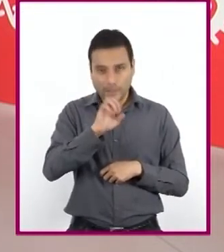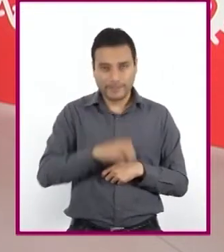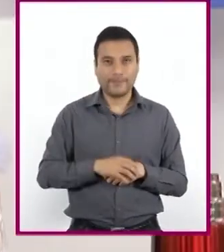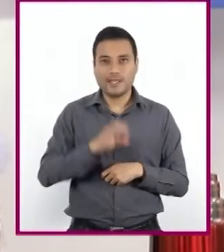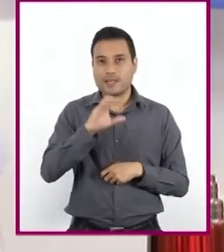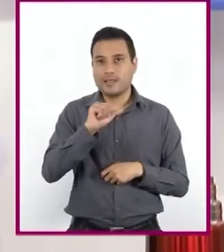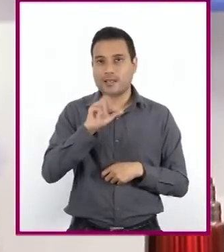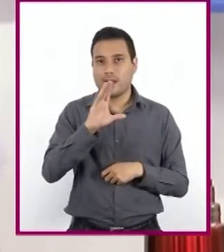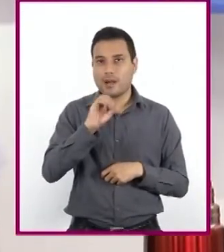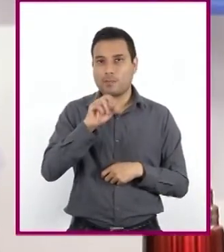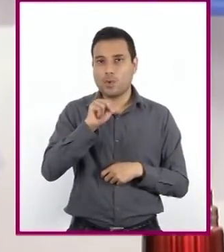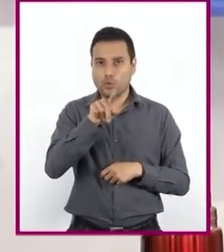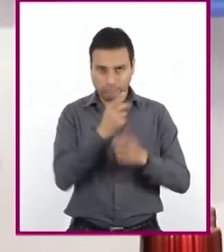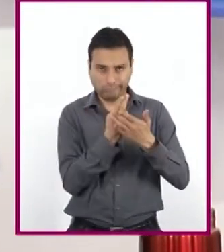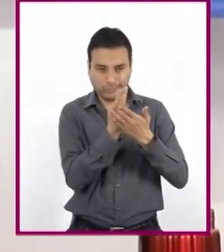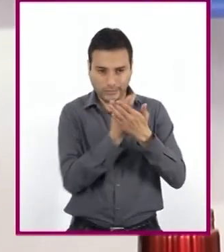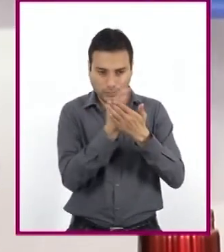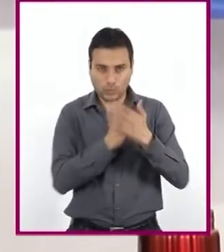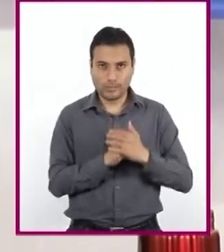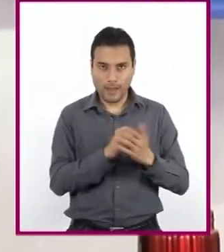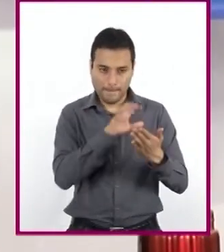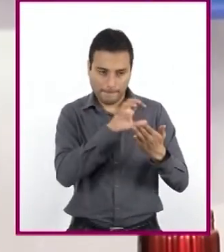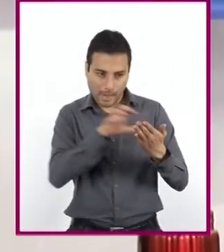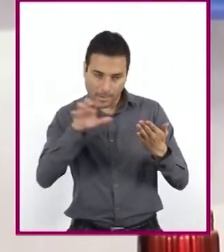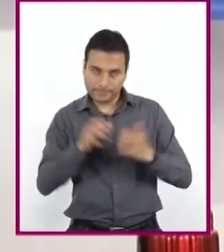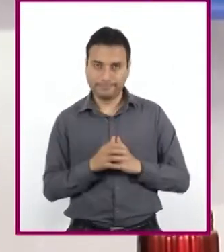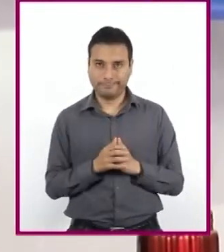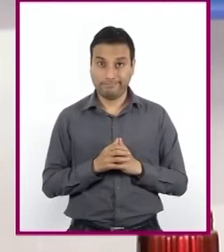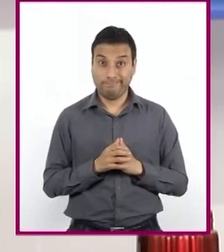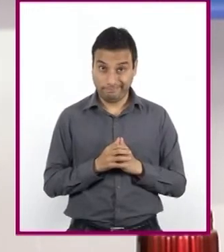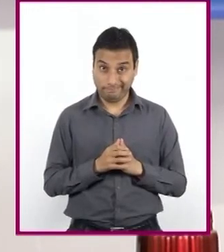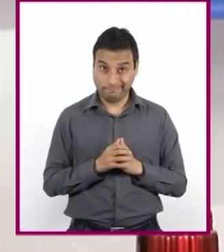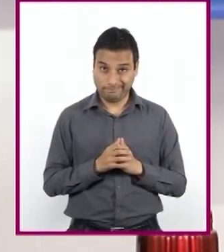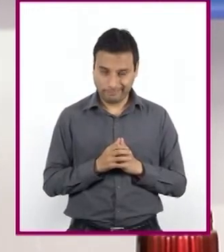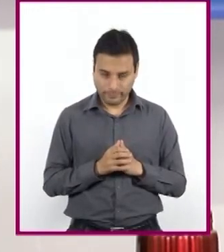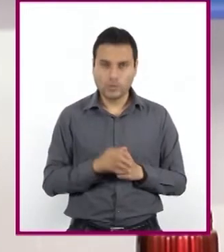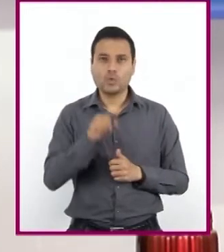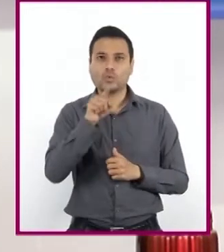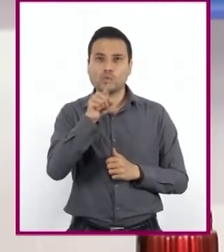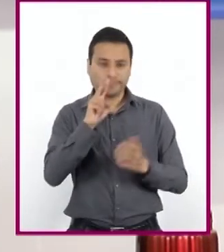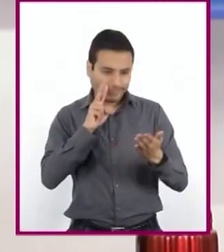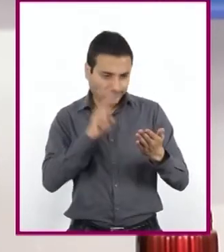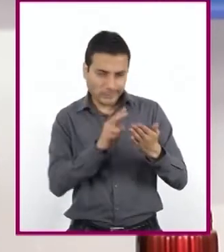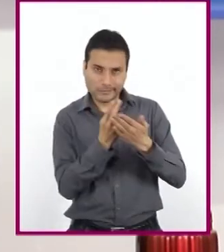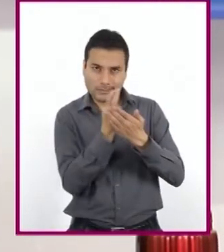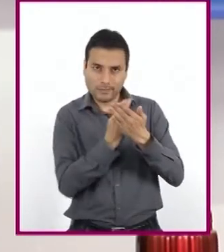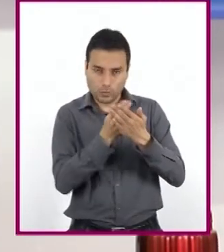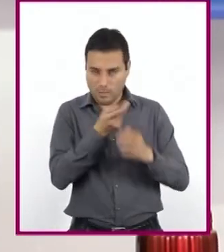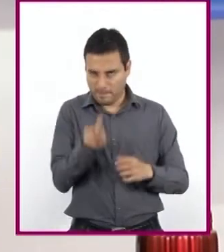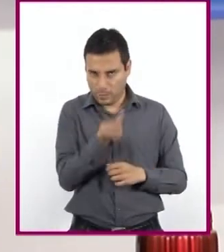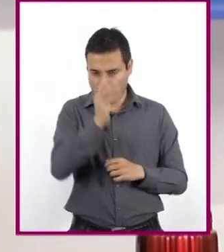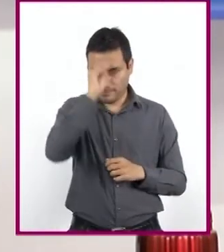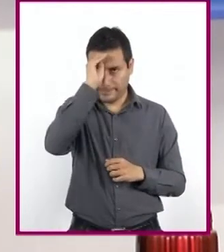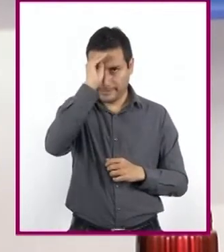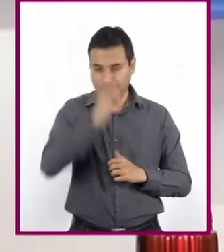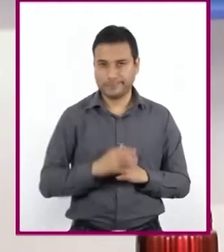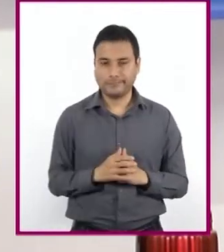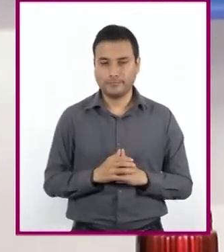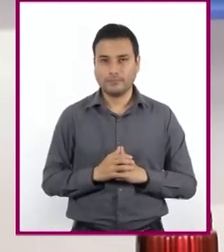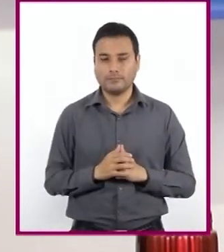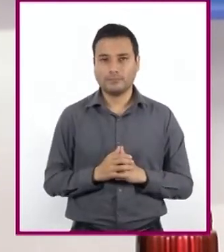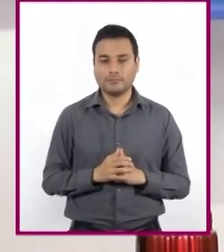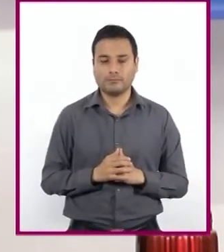cuaderno. Y con base en sus dibujos, reflexionen sobre esta pregunta. ¿En qué